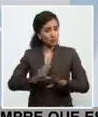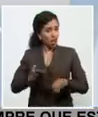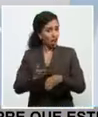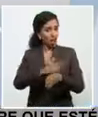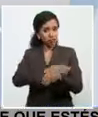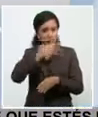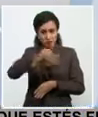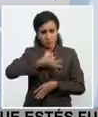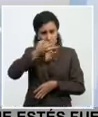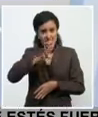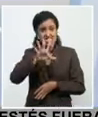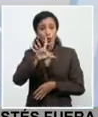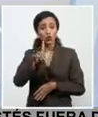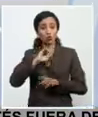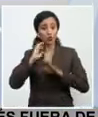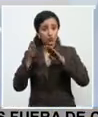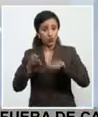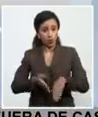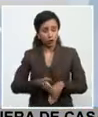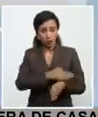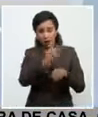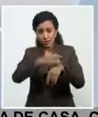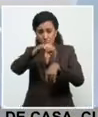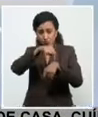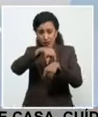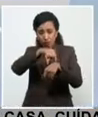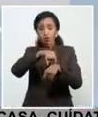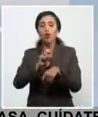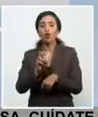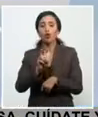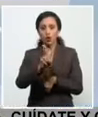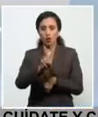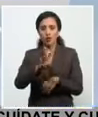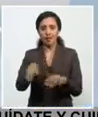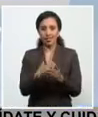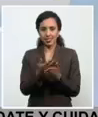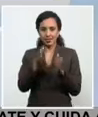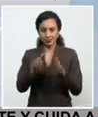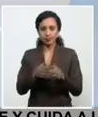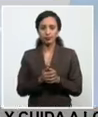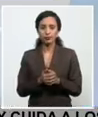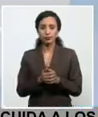anteriormente, acumulados, 2 en el día. Se evacuaron 2 ya hace un tiempo,